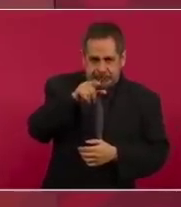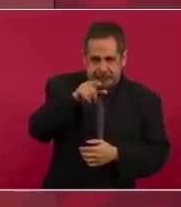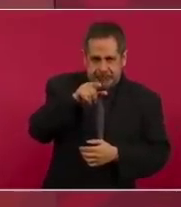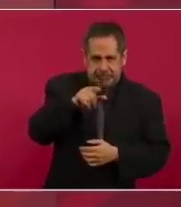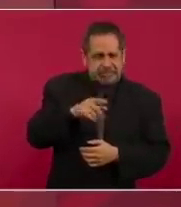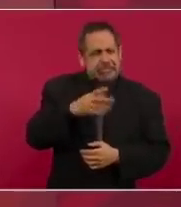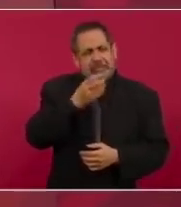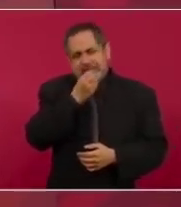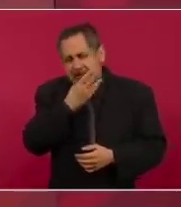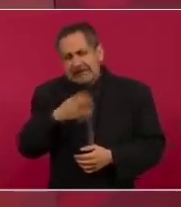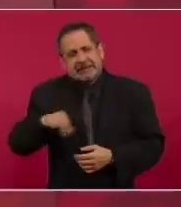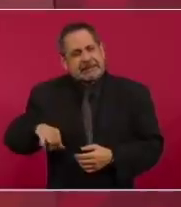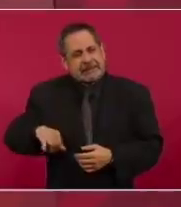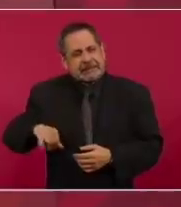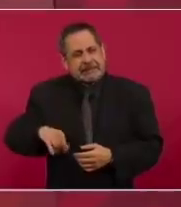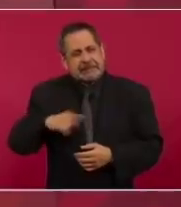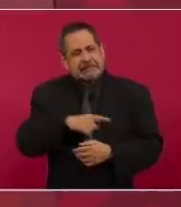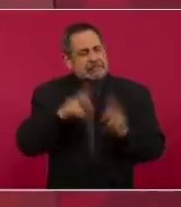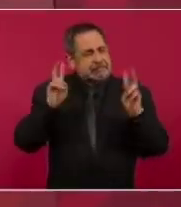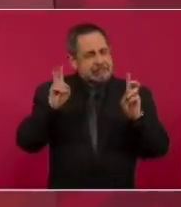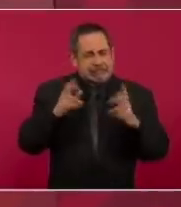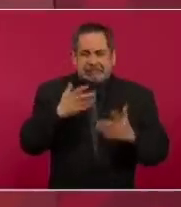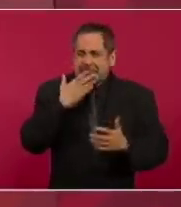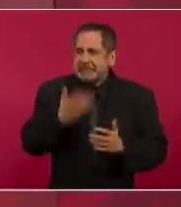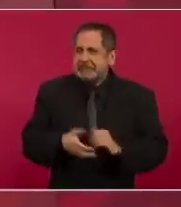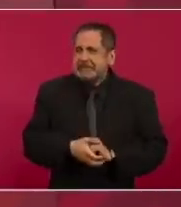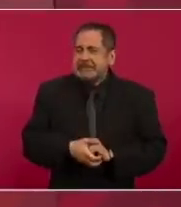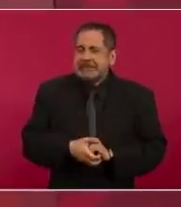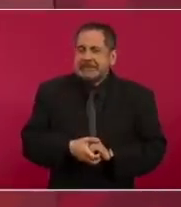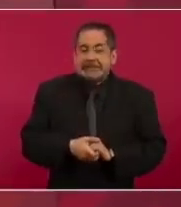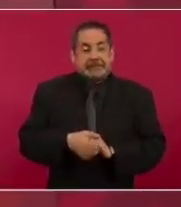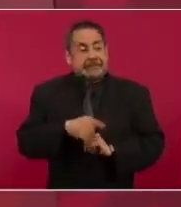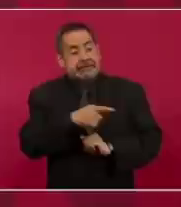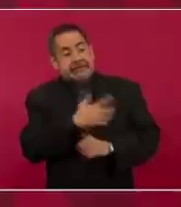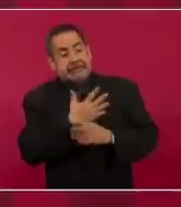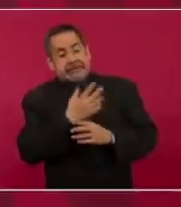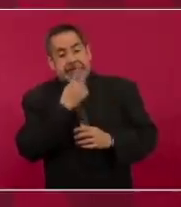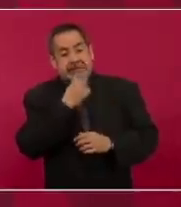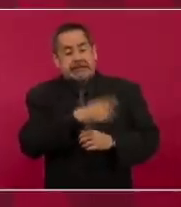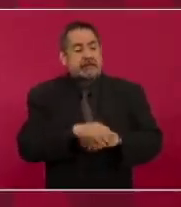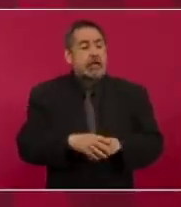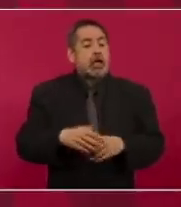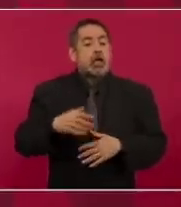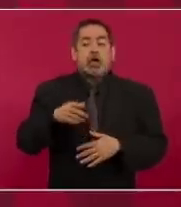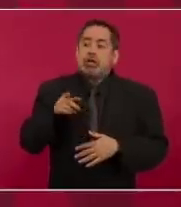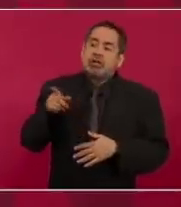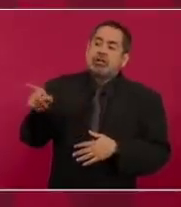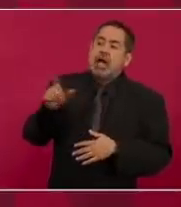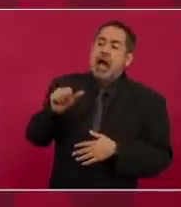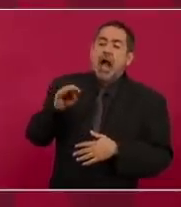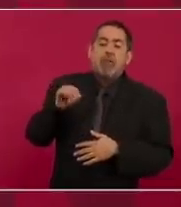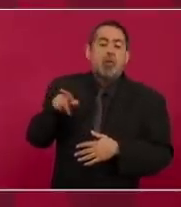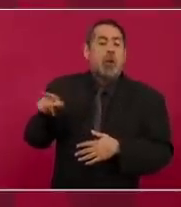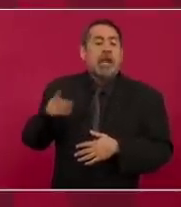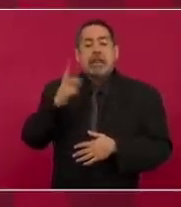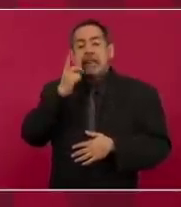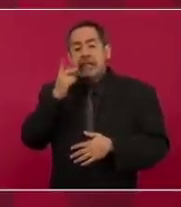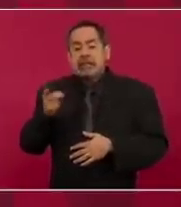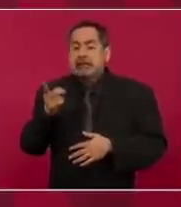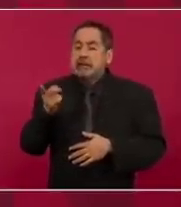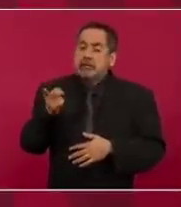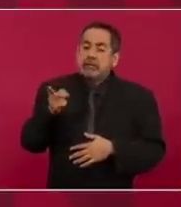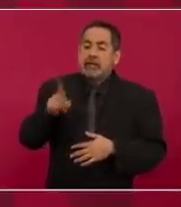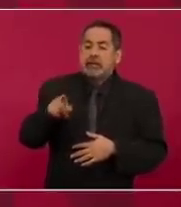es interesante el tema, dice que yo les mando a decir a